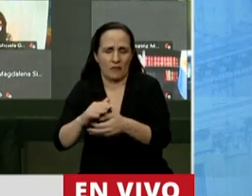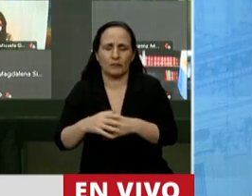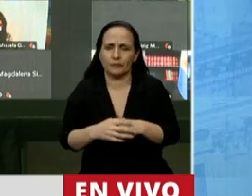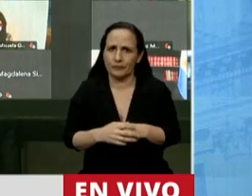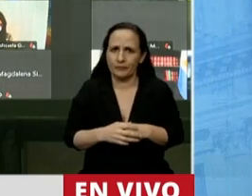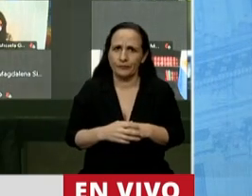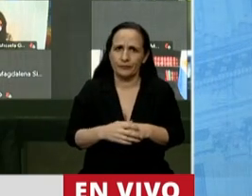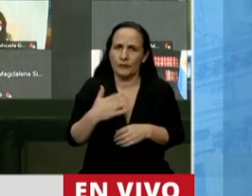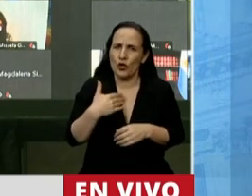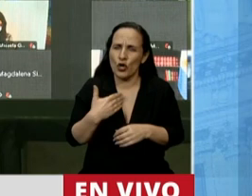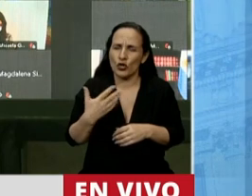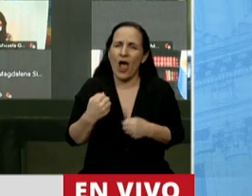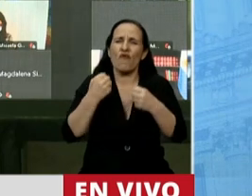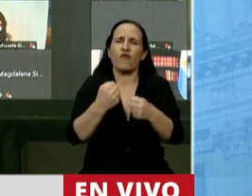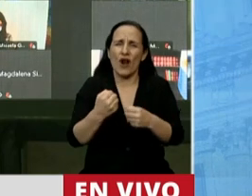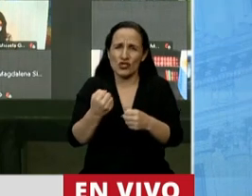lo vamos a pedir?